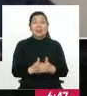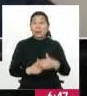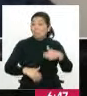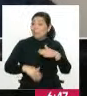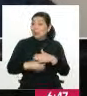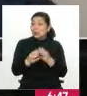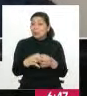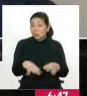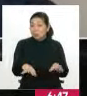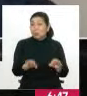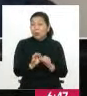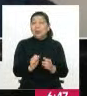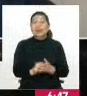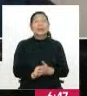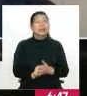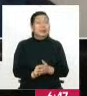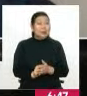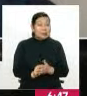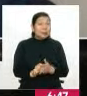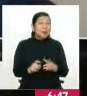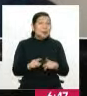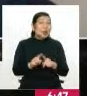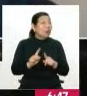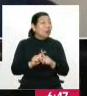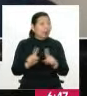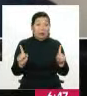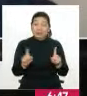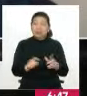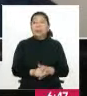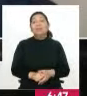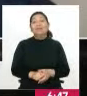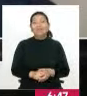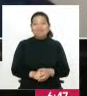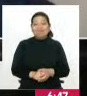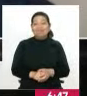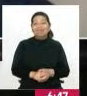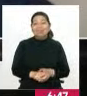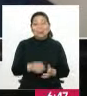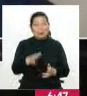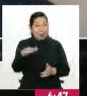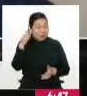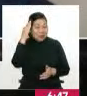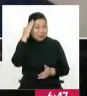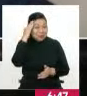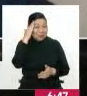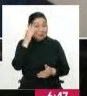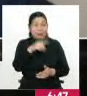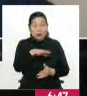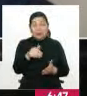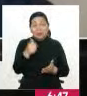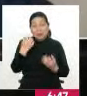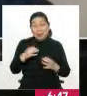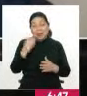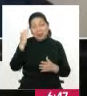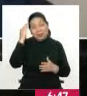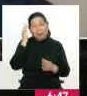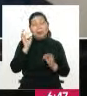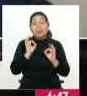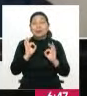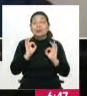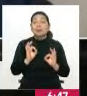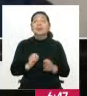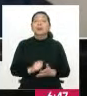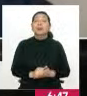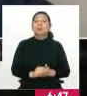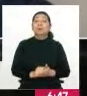Claro, importantes. Así que aquí en con la Estados llegada de la Unidos. vacuna, claro. Ya con la Exacto, llegada es de la un hecho que vacuna. se tiene que destacar. Sí, correcto,